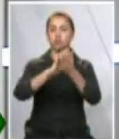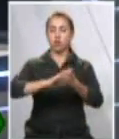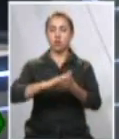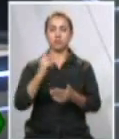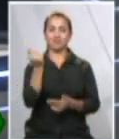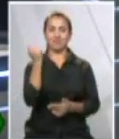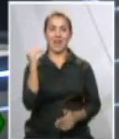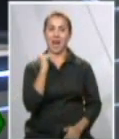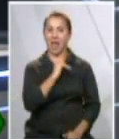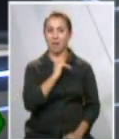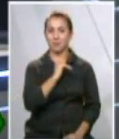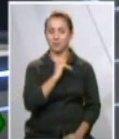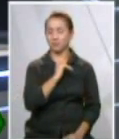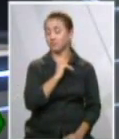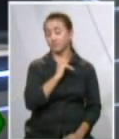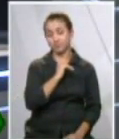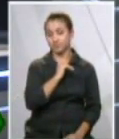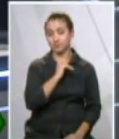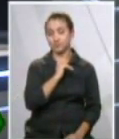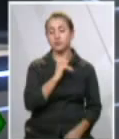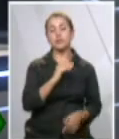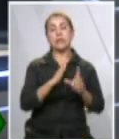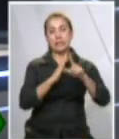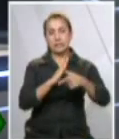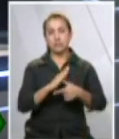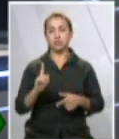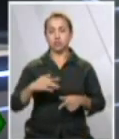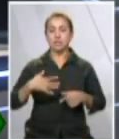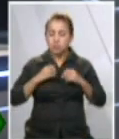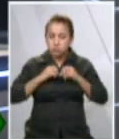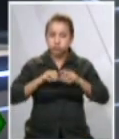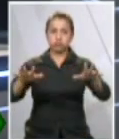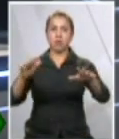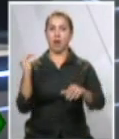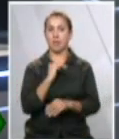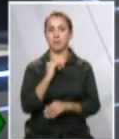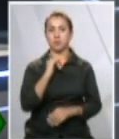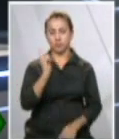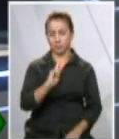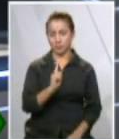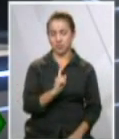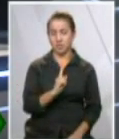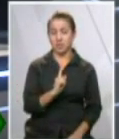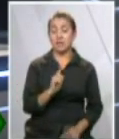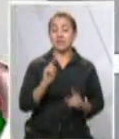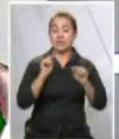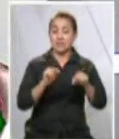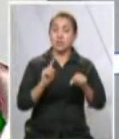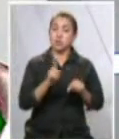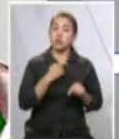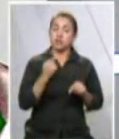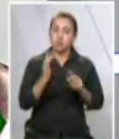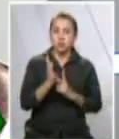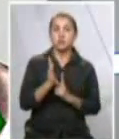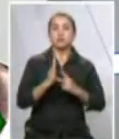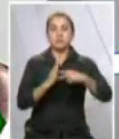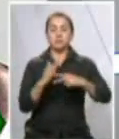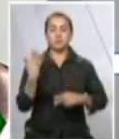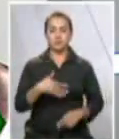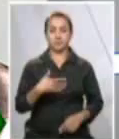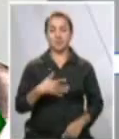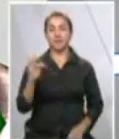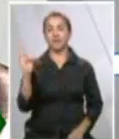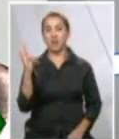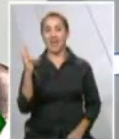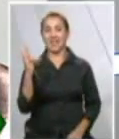que quisiéramos ni en la extensión que quisiéramos. Y en ese sentido hemos dado un salto importante de Fonadi a